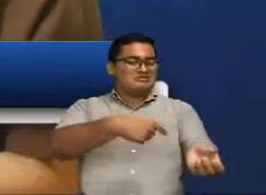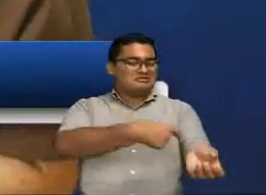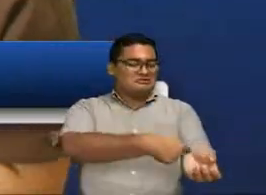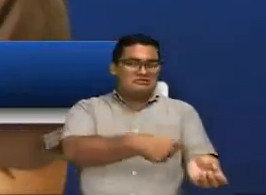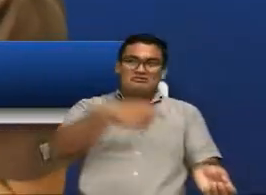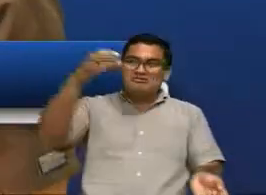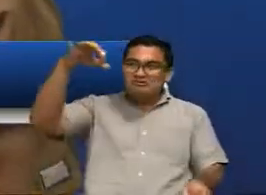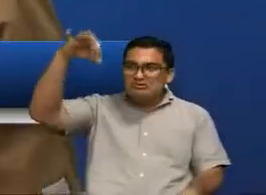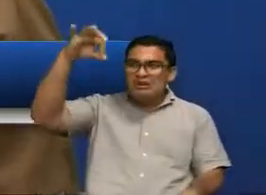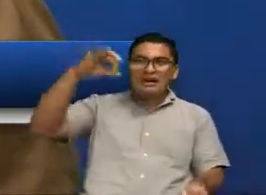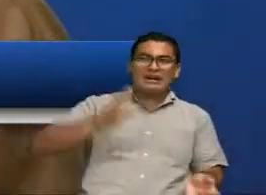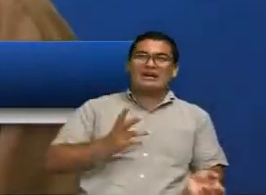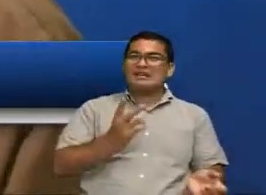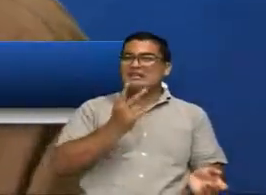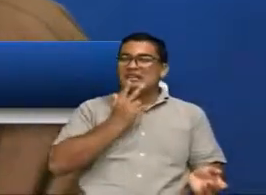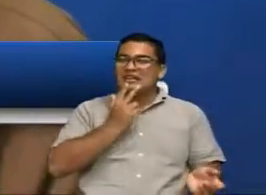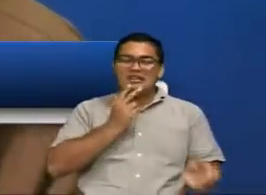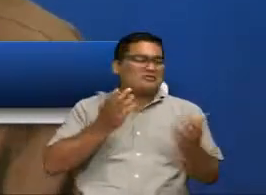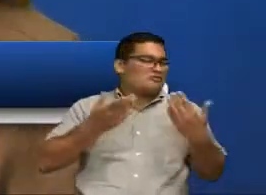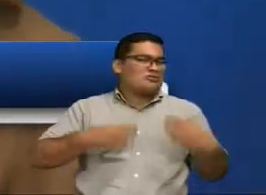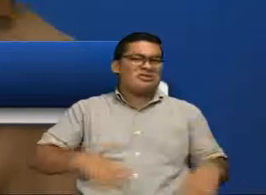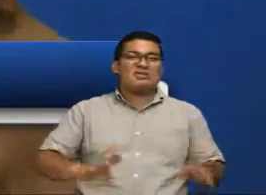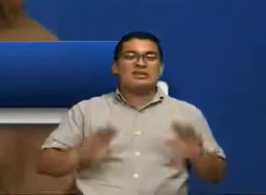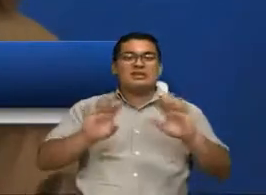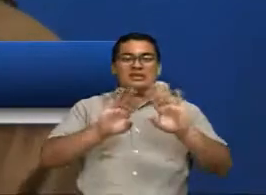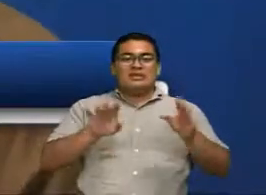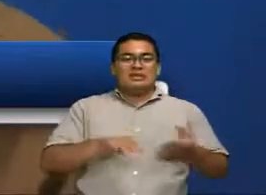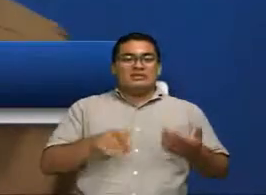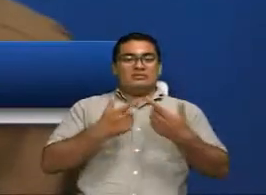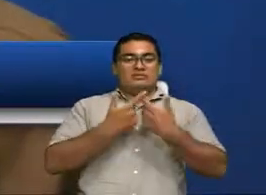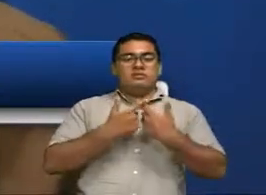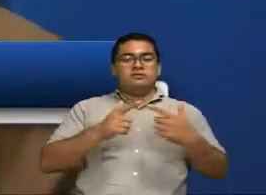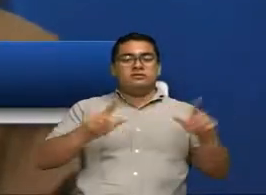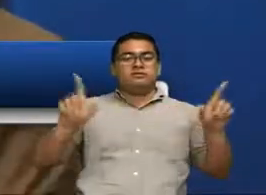se le está poniendo ningún tipo de líquido, entonces ella anda libremente